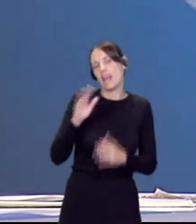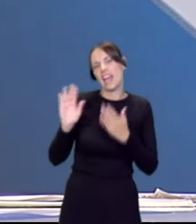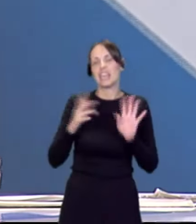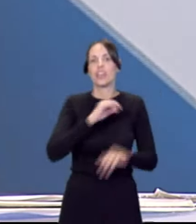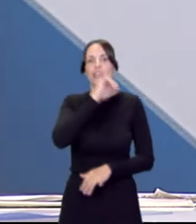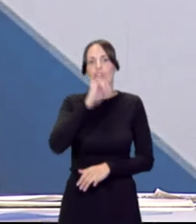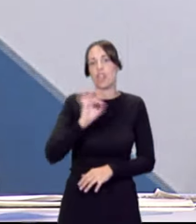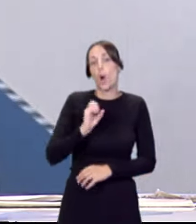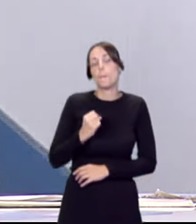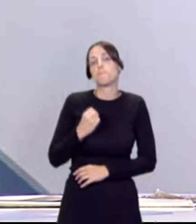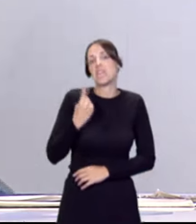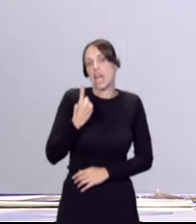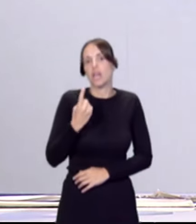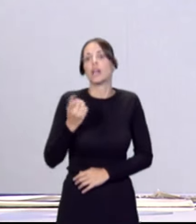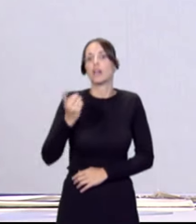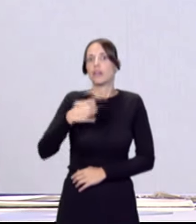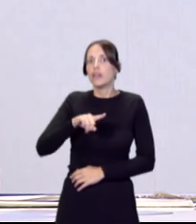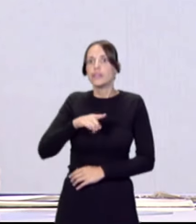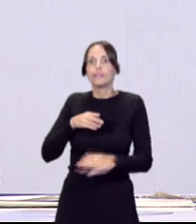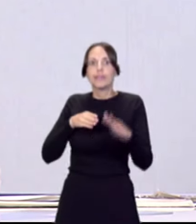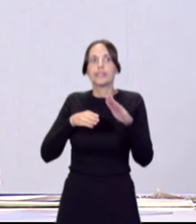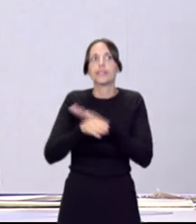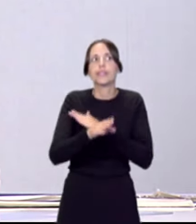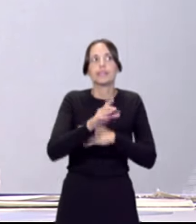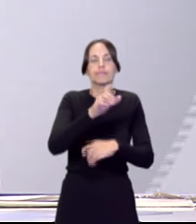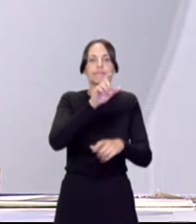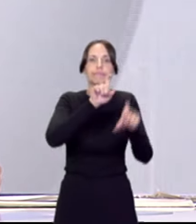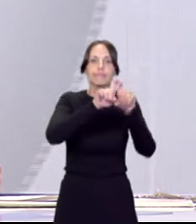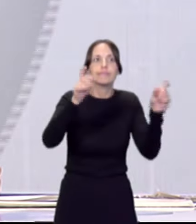acercarse a comprar a las pescaderías o carnicerías de toda la vida.